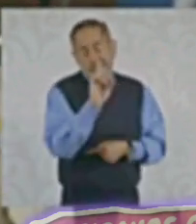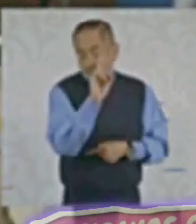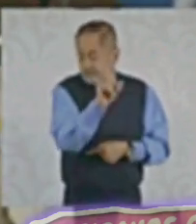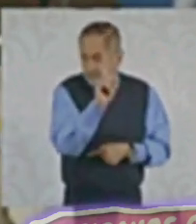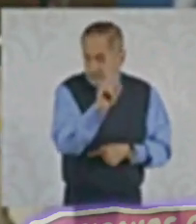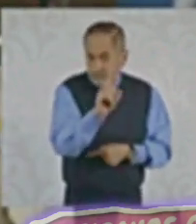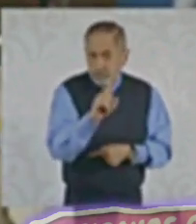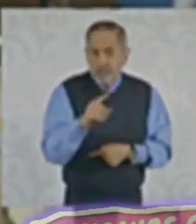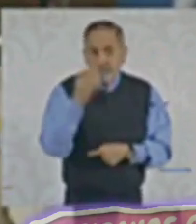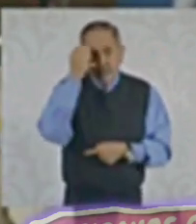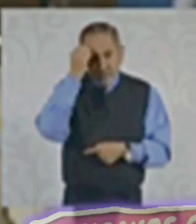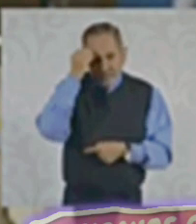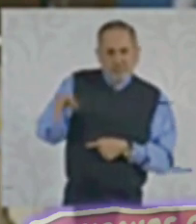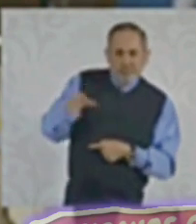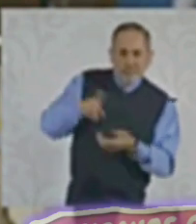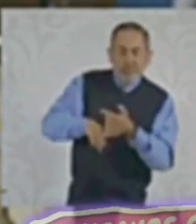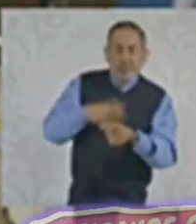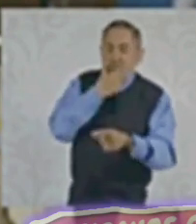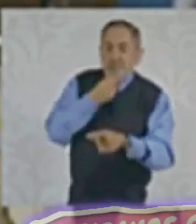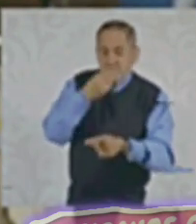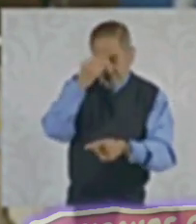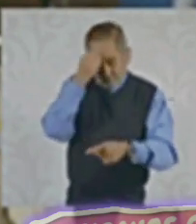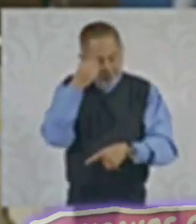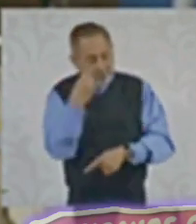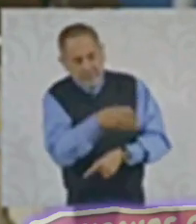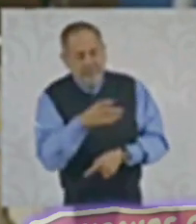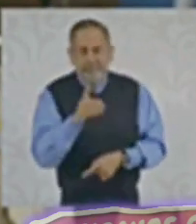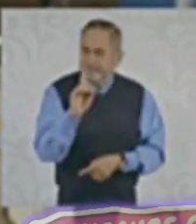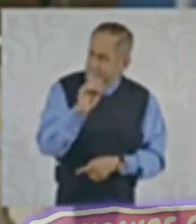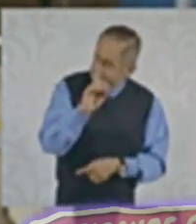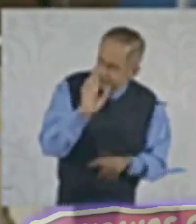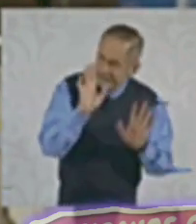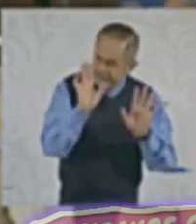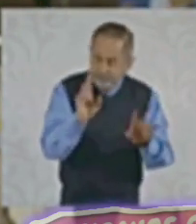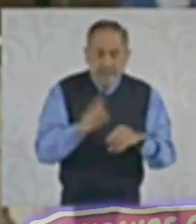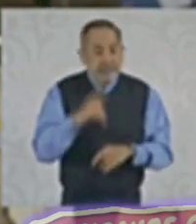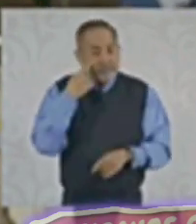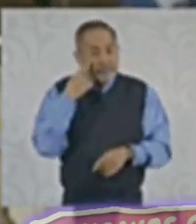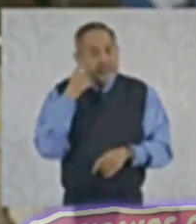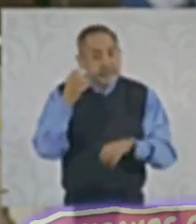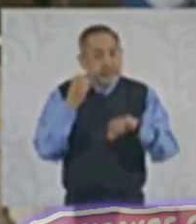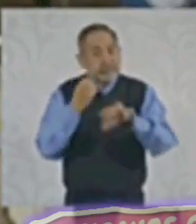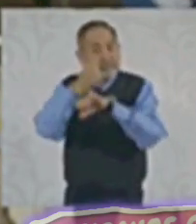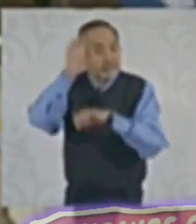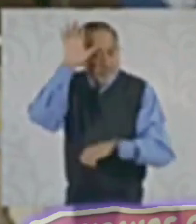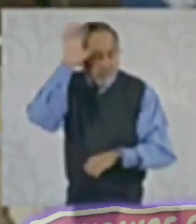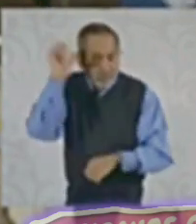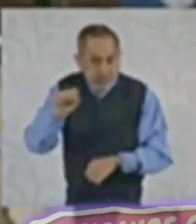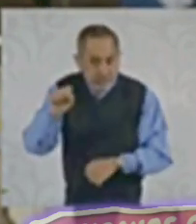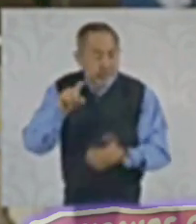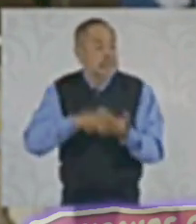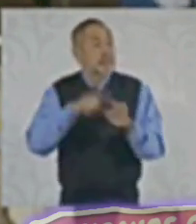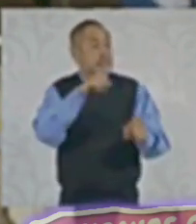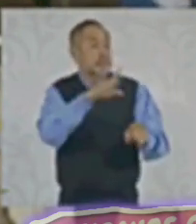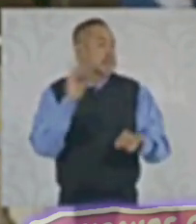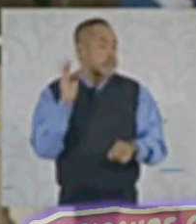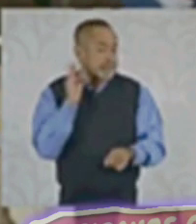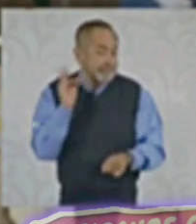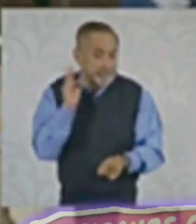estamos olvidando a los hombres, y le voy a decir por qué. En el estado de Morelos, en la Fiscalía de